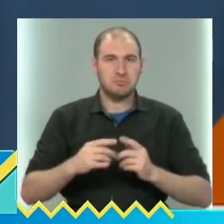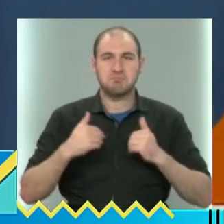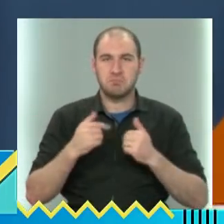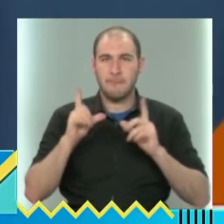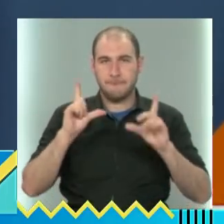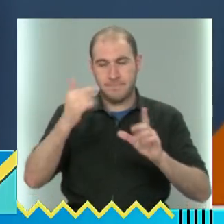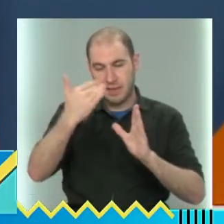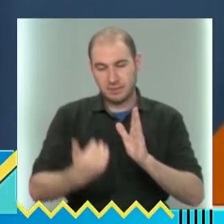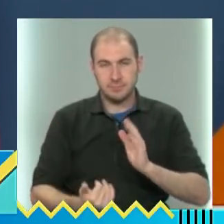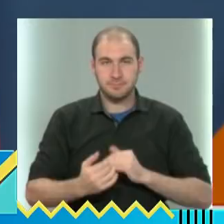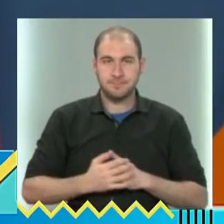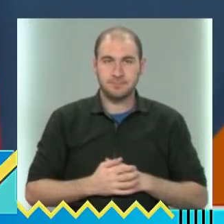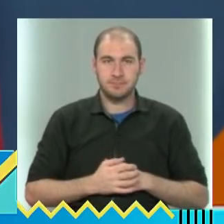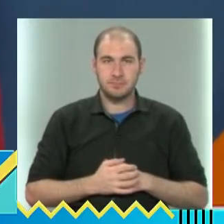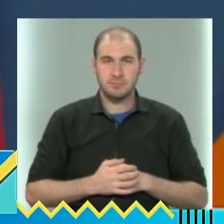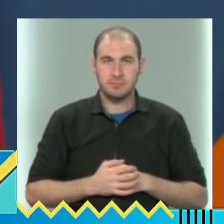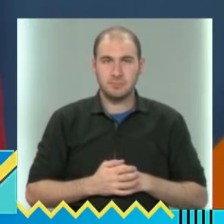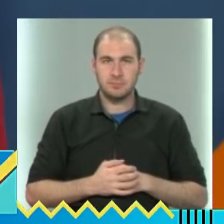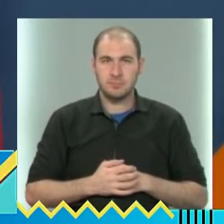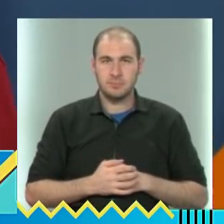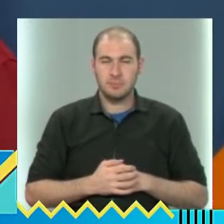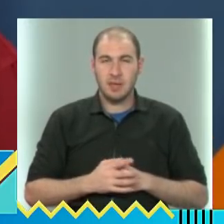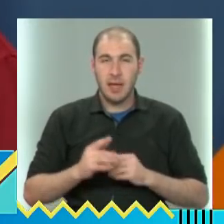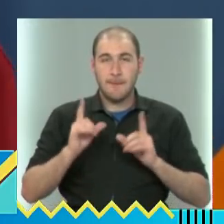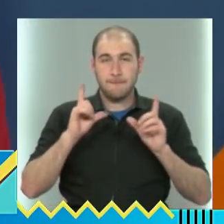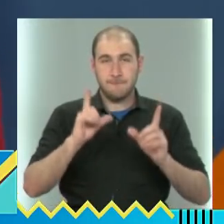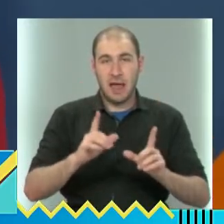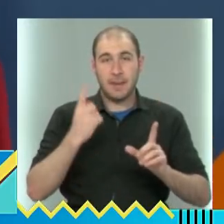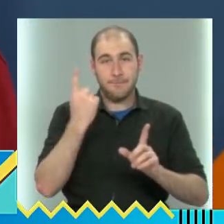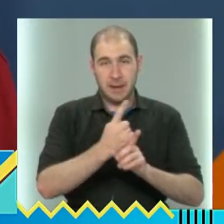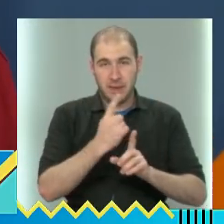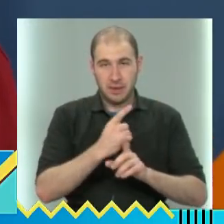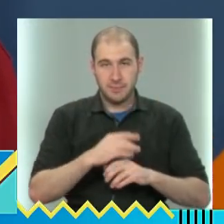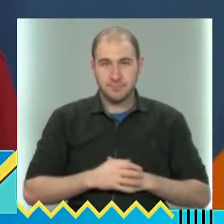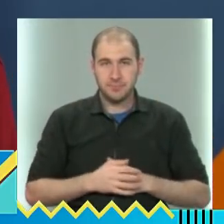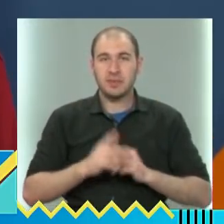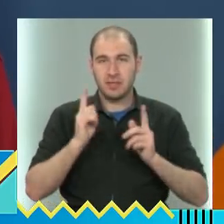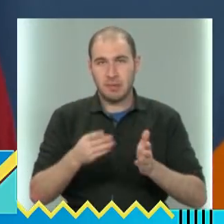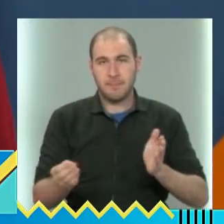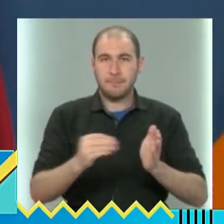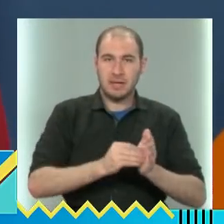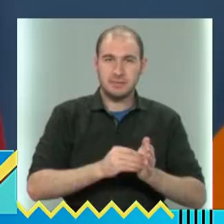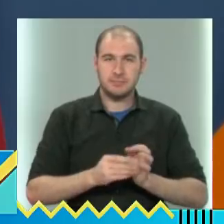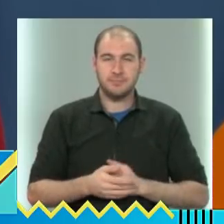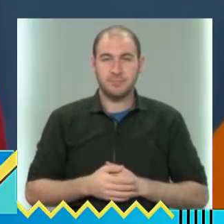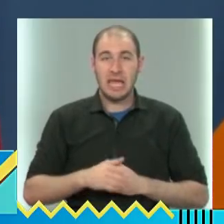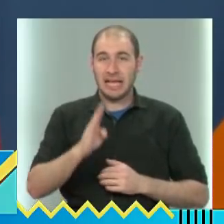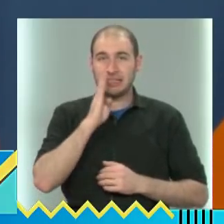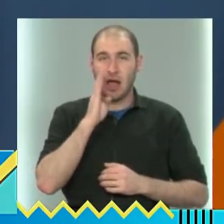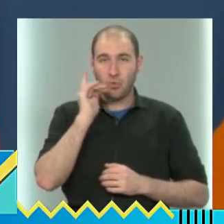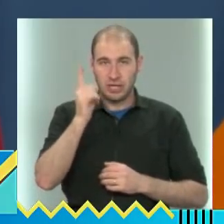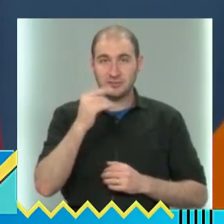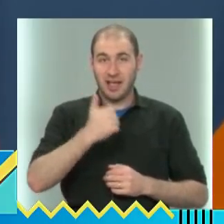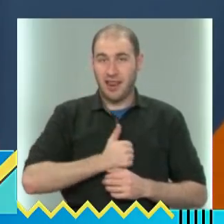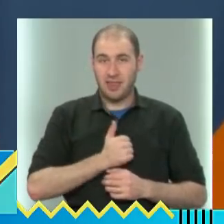las placas, ¿no es cierto? E inclusive a tal punto que en la primera placa se puede también agregar que si bien en Estados Unidos